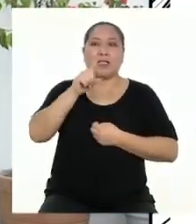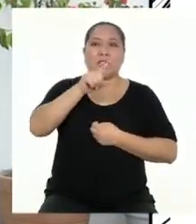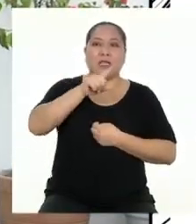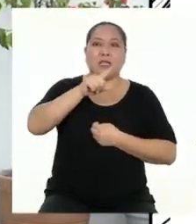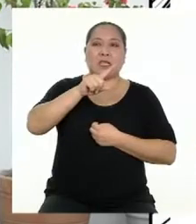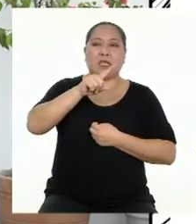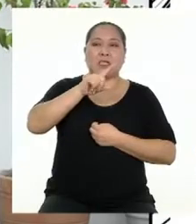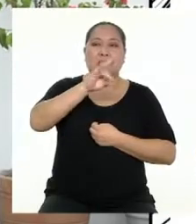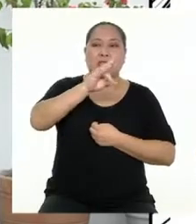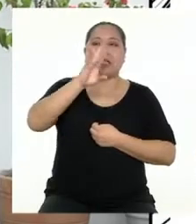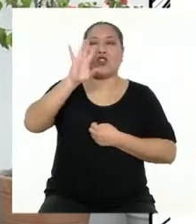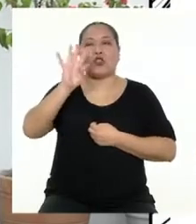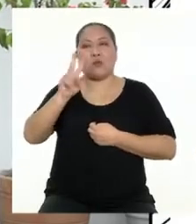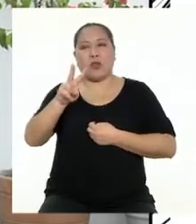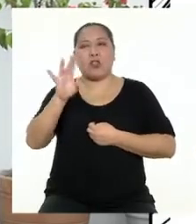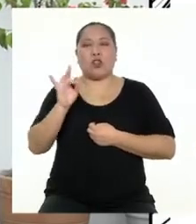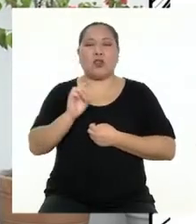728,